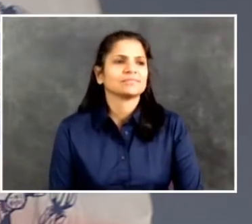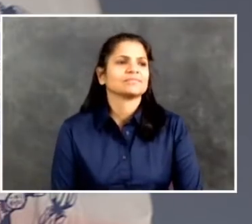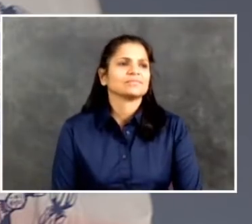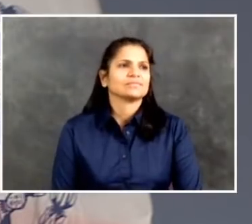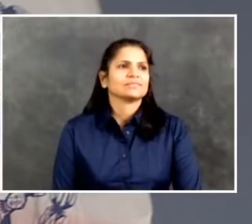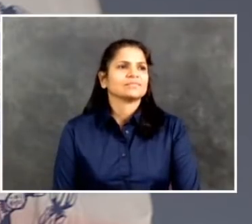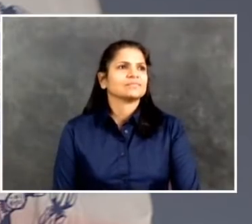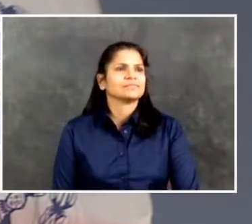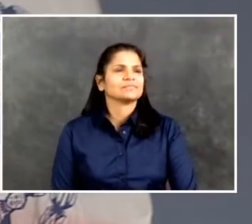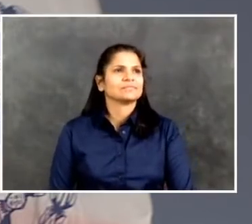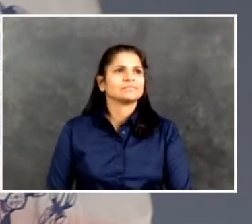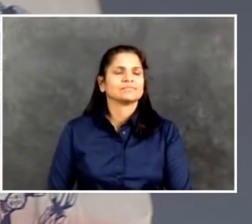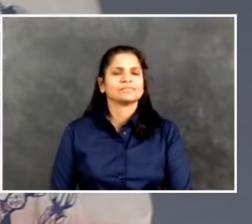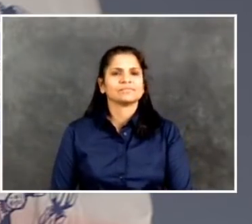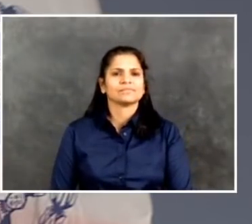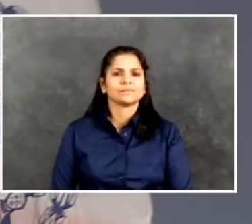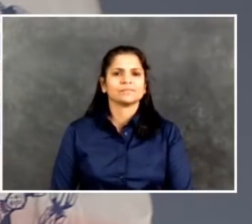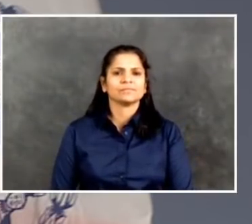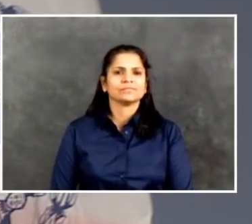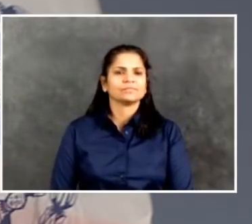uno y otro.